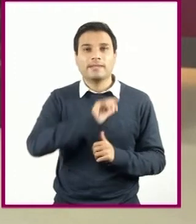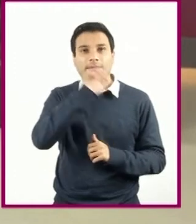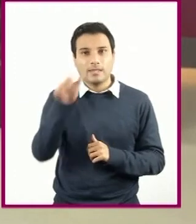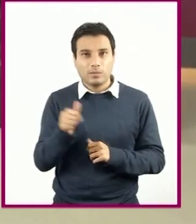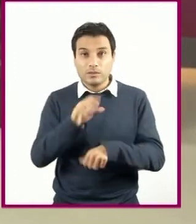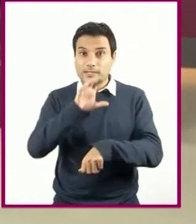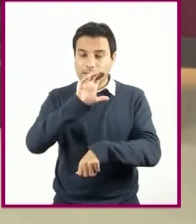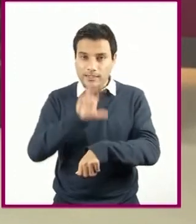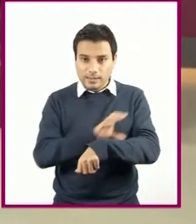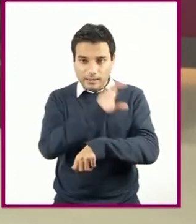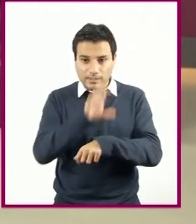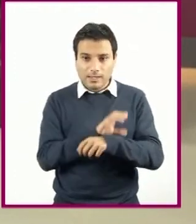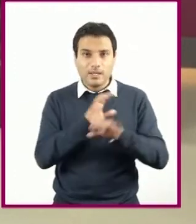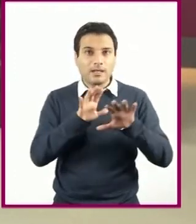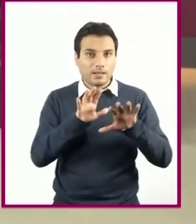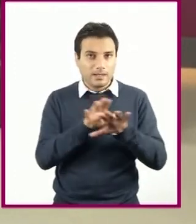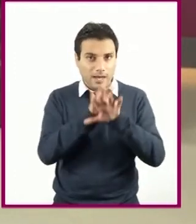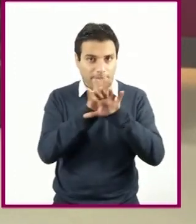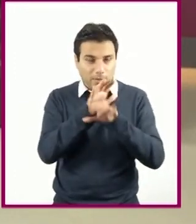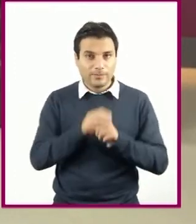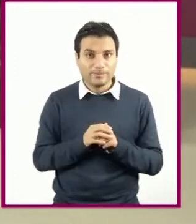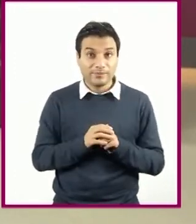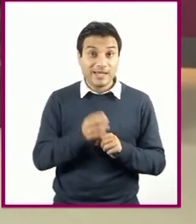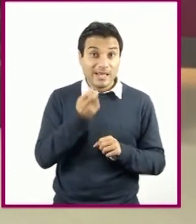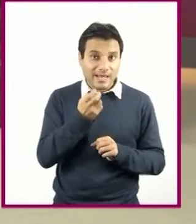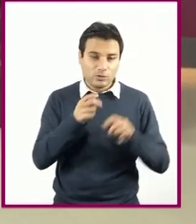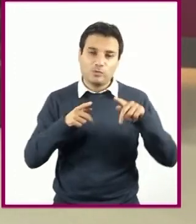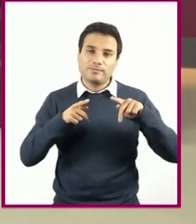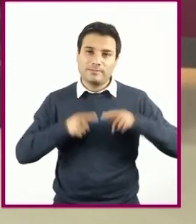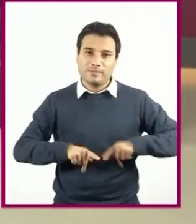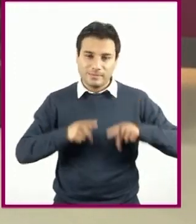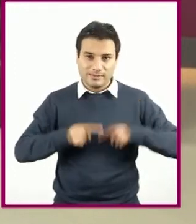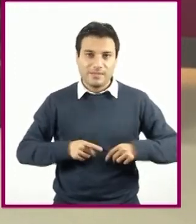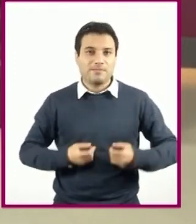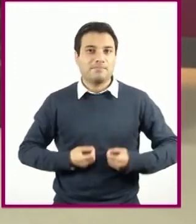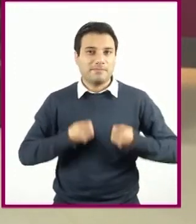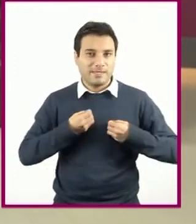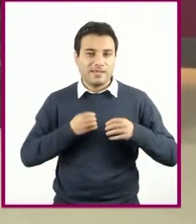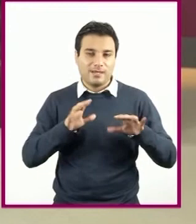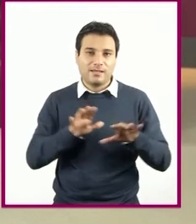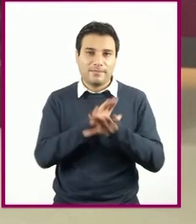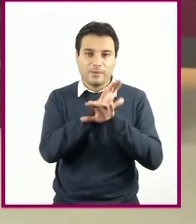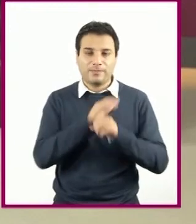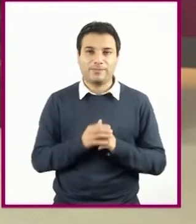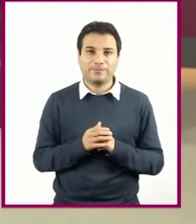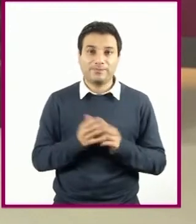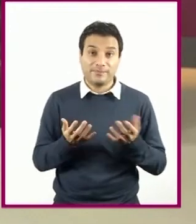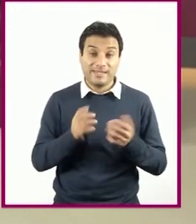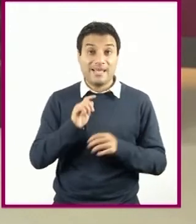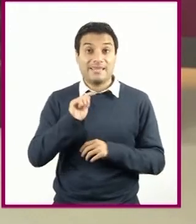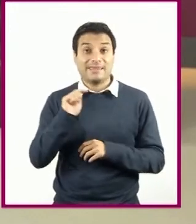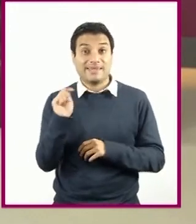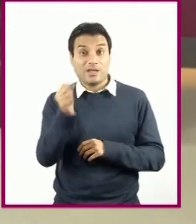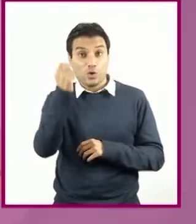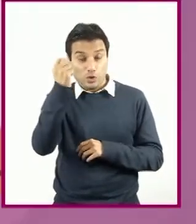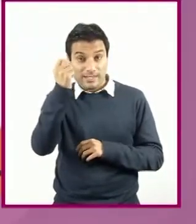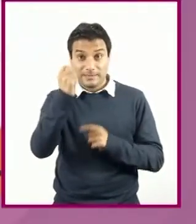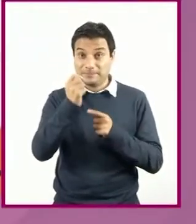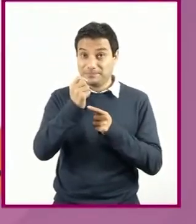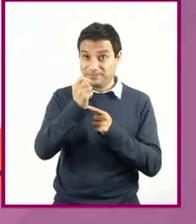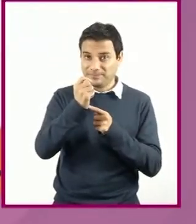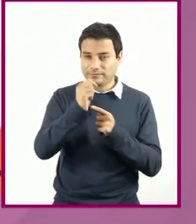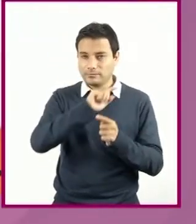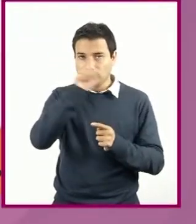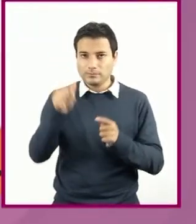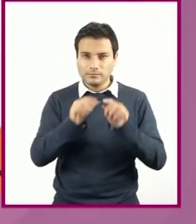energía, cuyo perfeccionamiento transformó la vida de la humanidad. La adaptación de la tecnología al proceso de producción